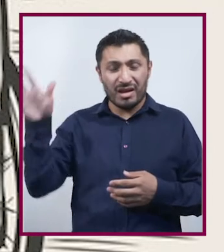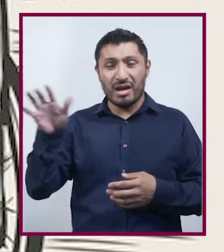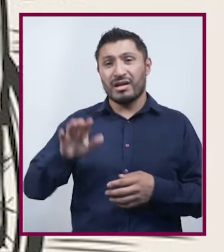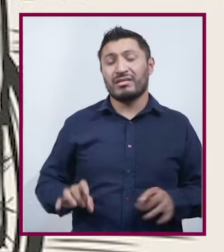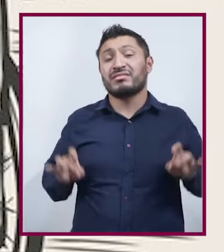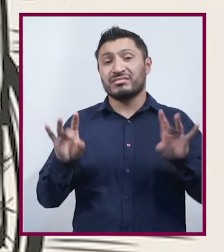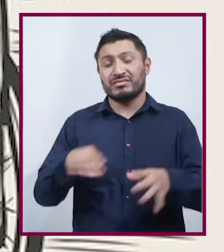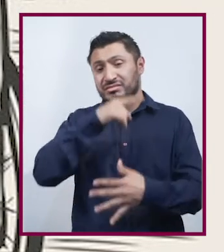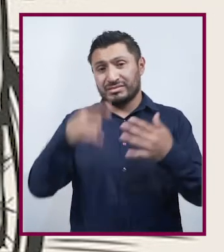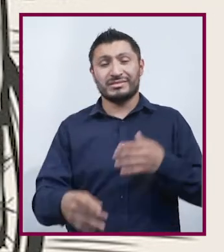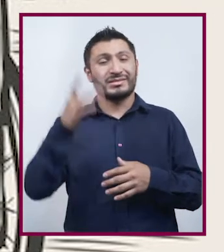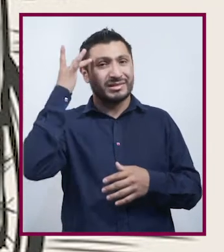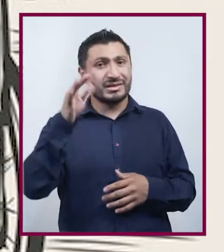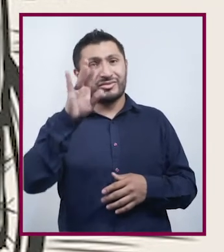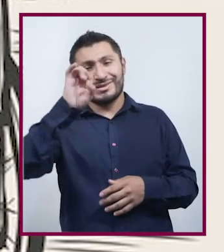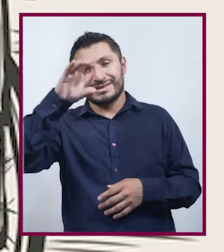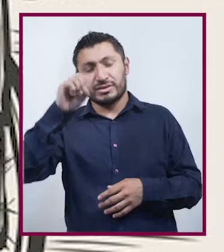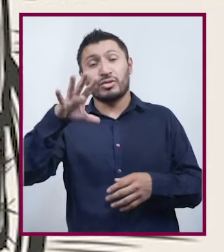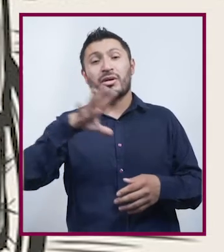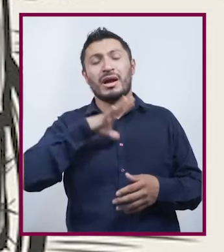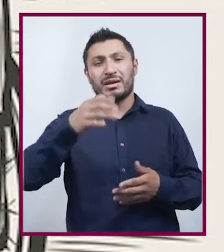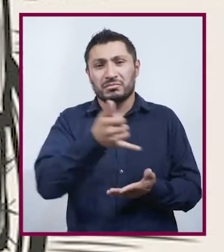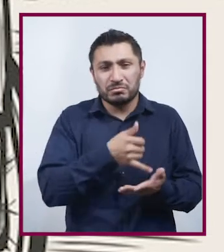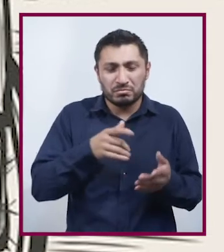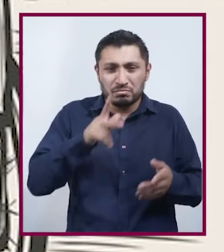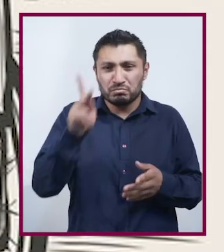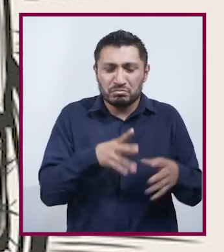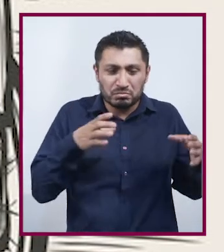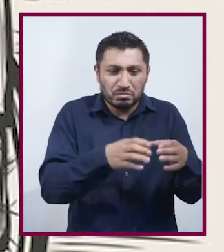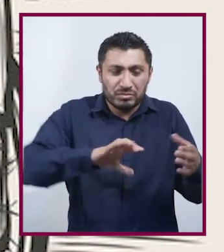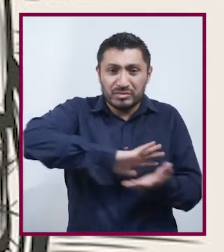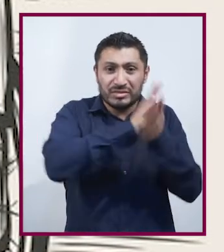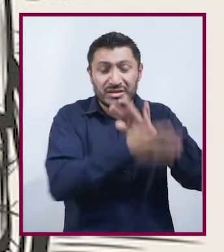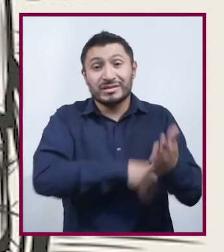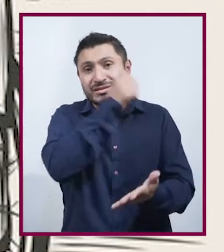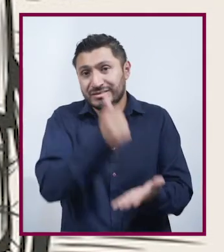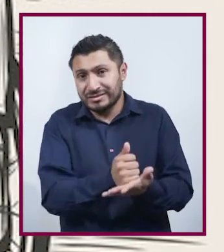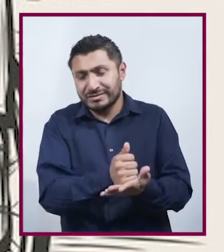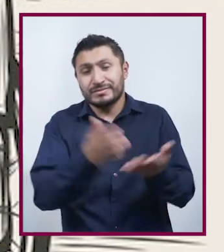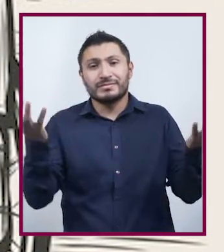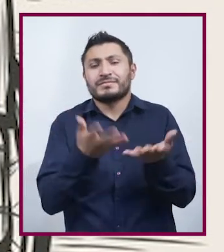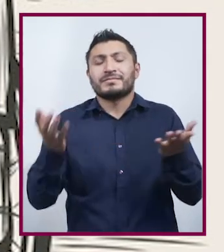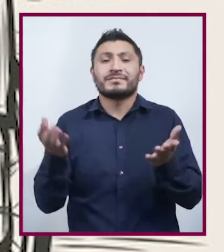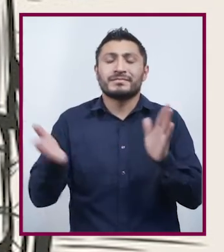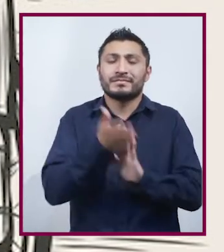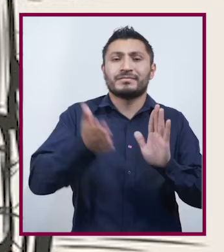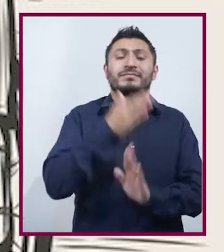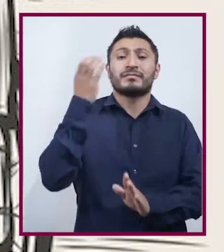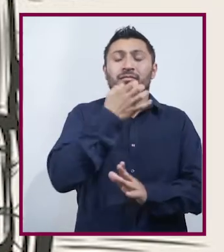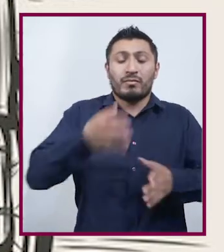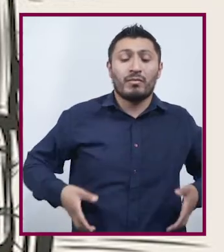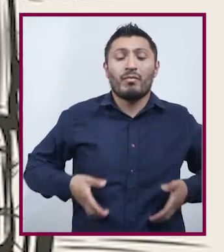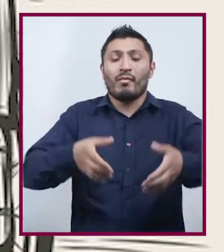como San Francisco pasó de ser una aldea diminuta a convertirse en una ciudad. Se construyeron escuelas, caminos